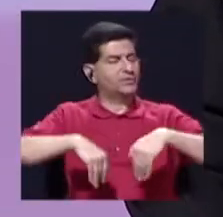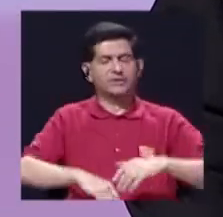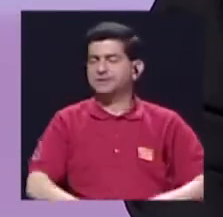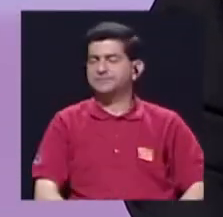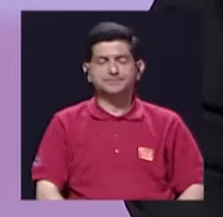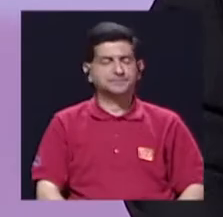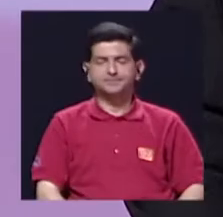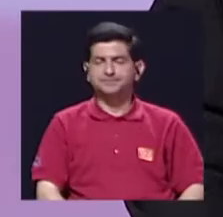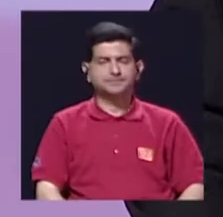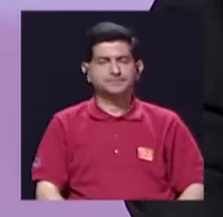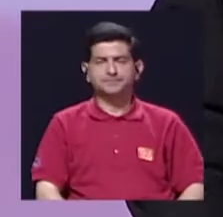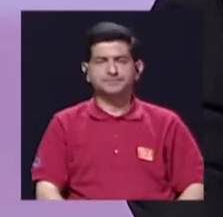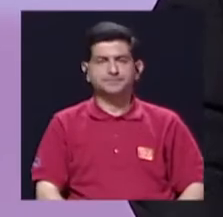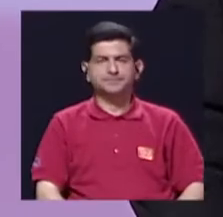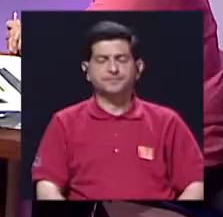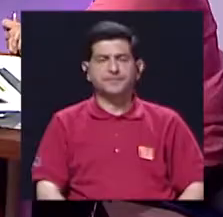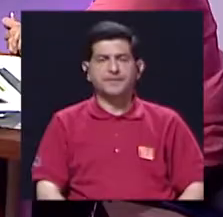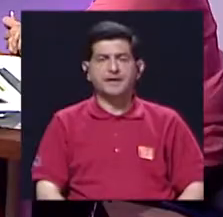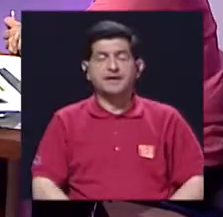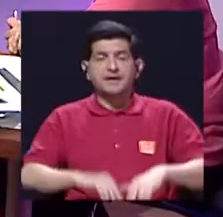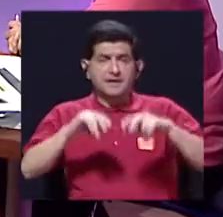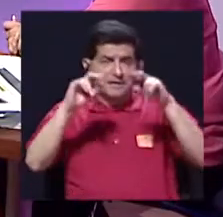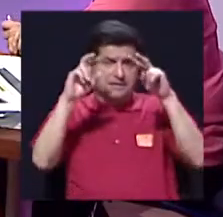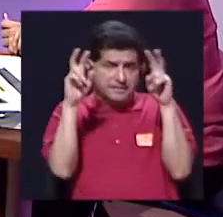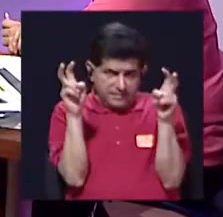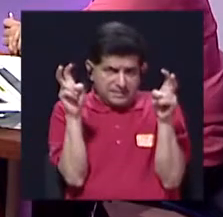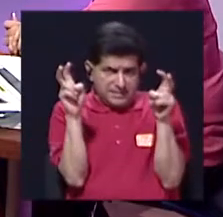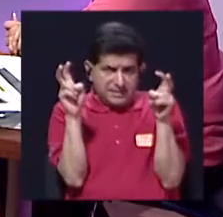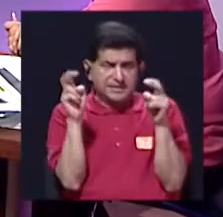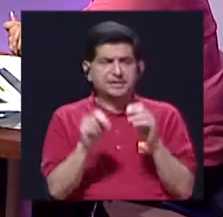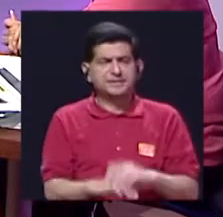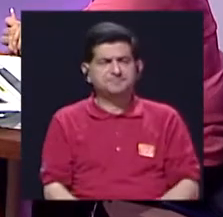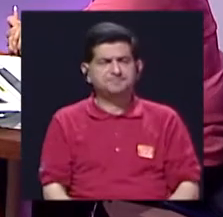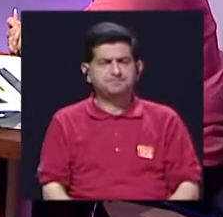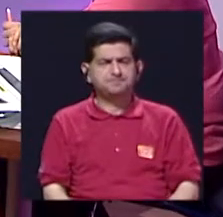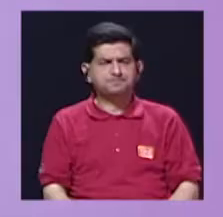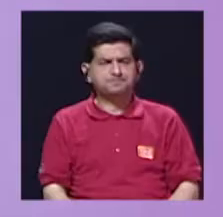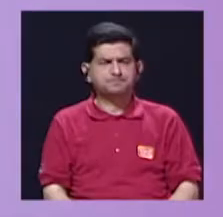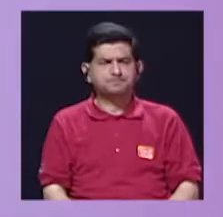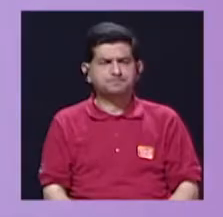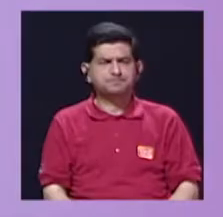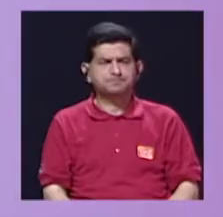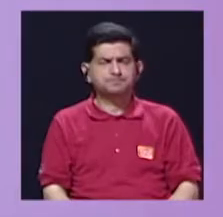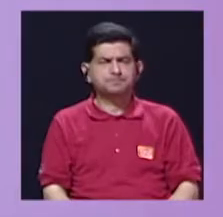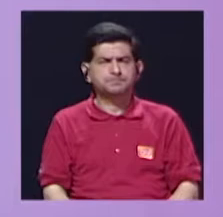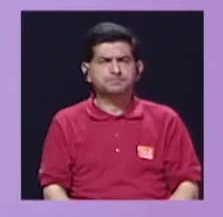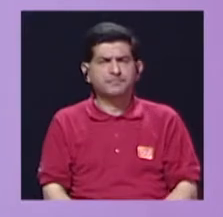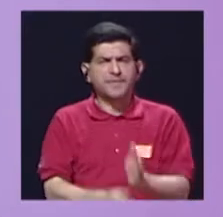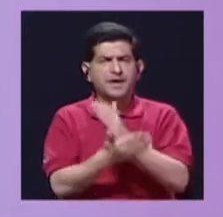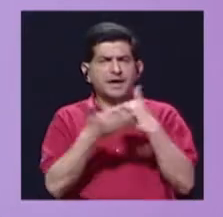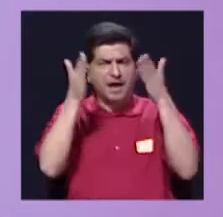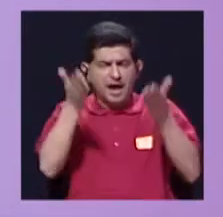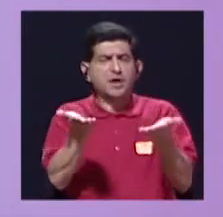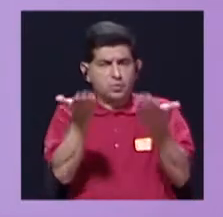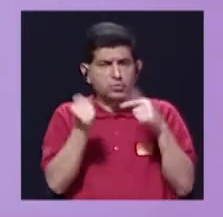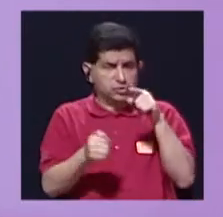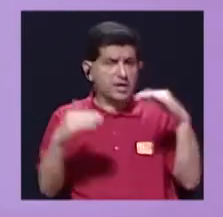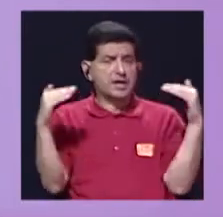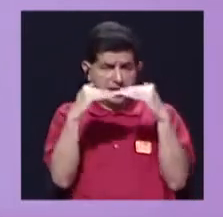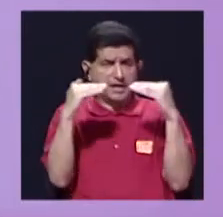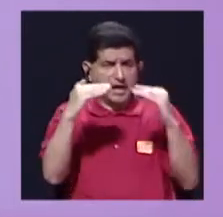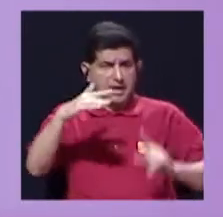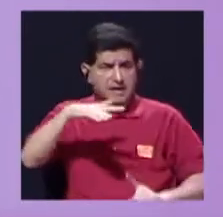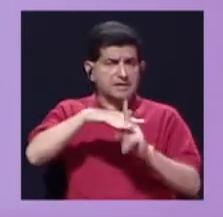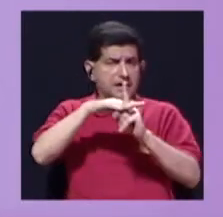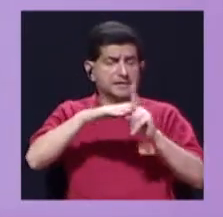No hay equidad. El tema es que algunos queremos esa equidad.